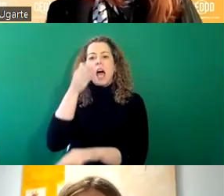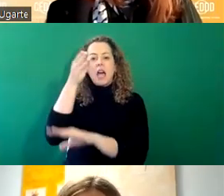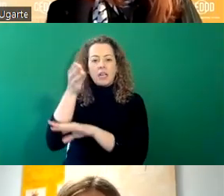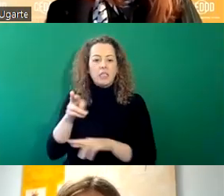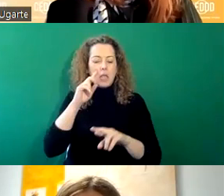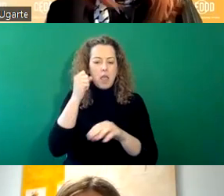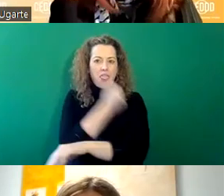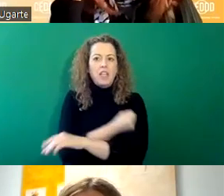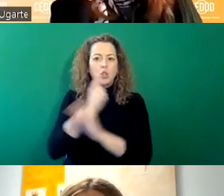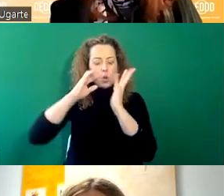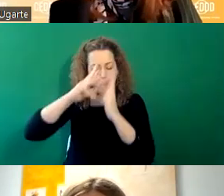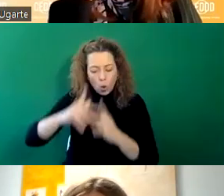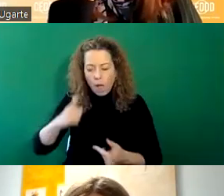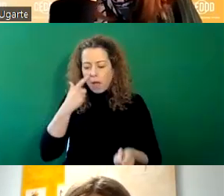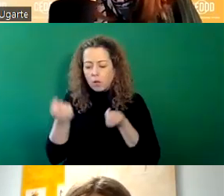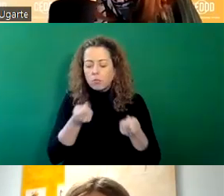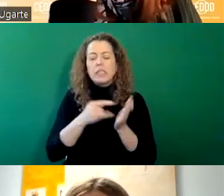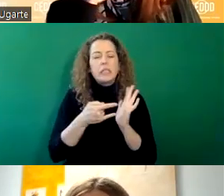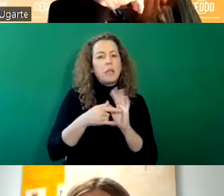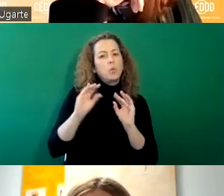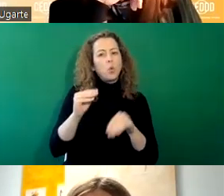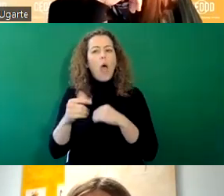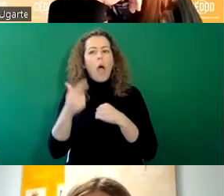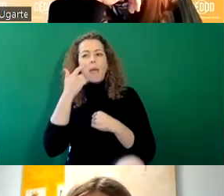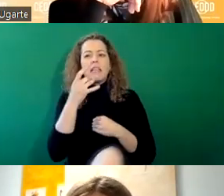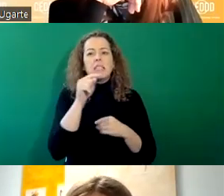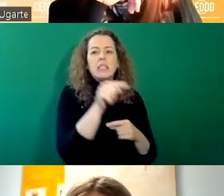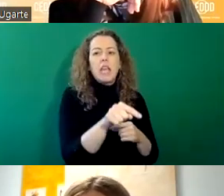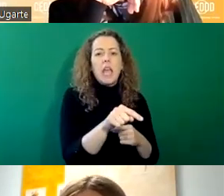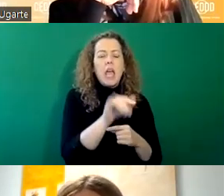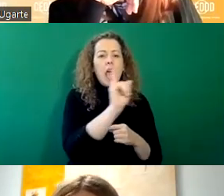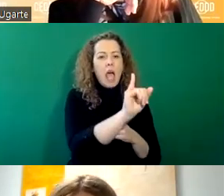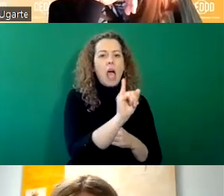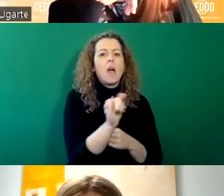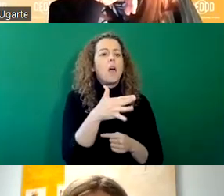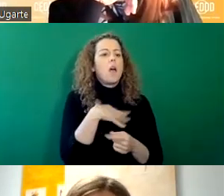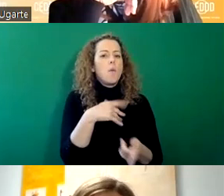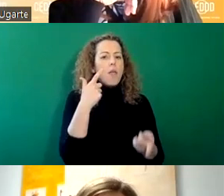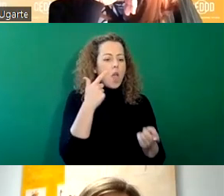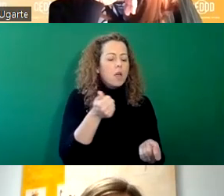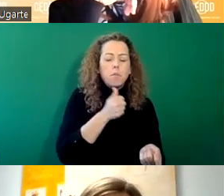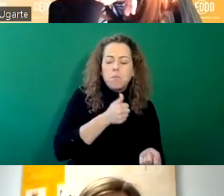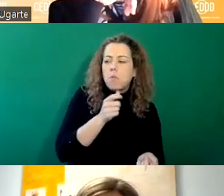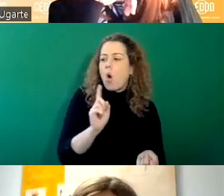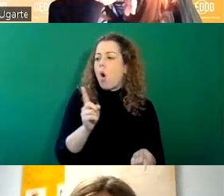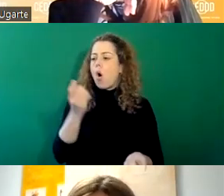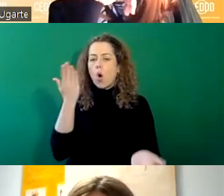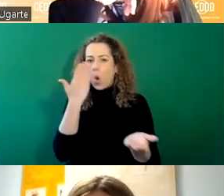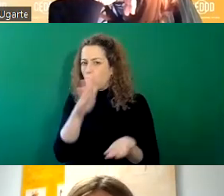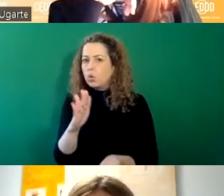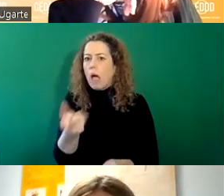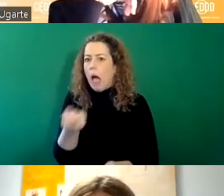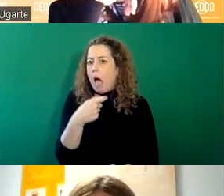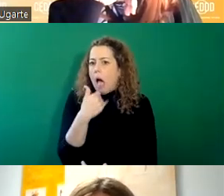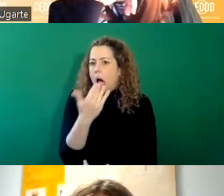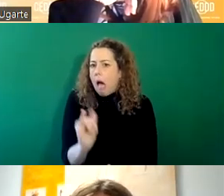del uso de sujeciones, de aquellos residentes vemos quién tiene incontinencia, las alteraciones de conducta, prevalencia de psicotrópicos,